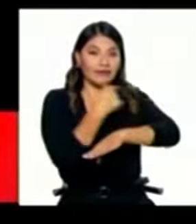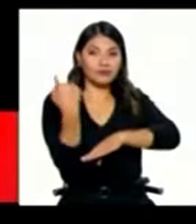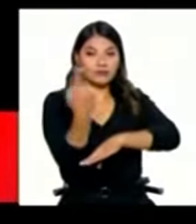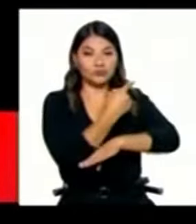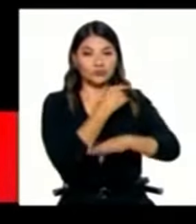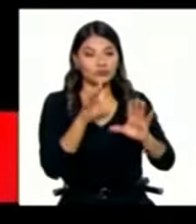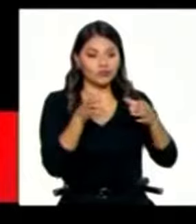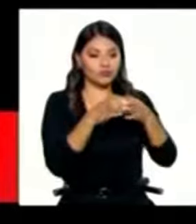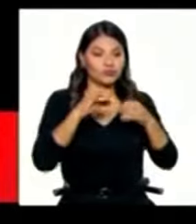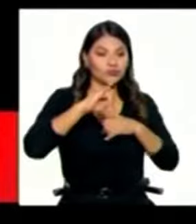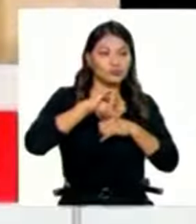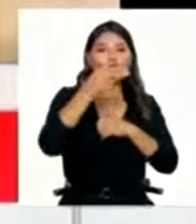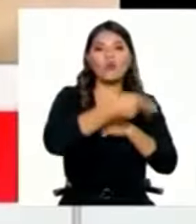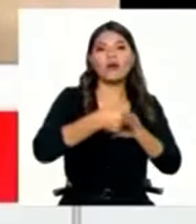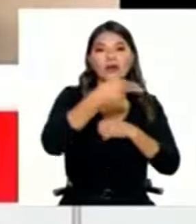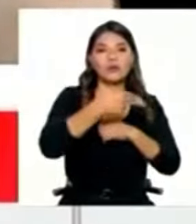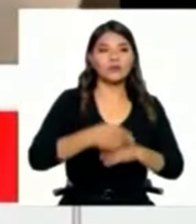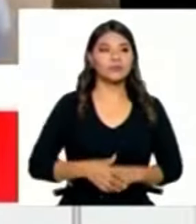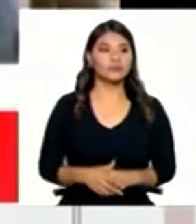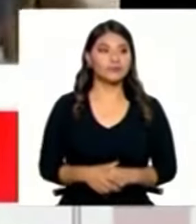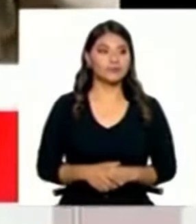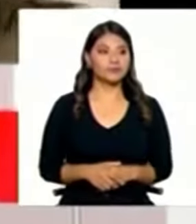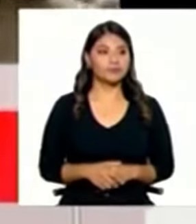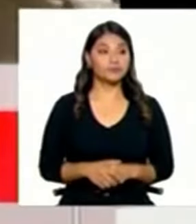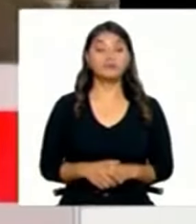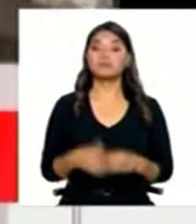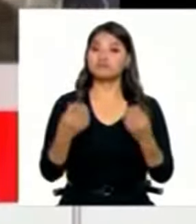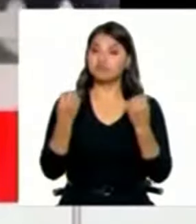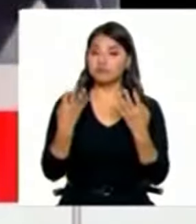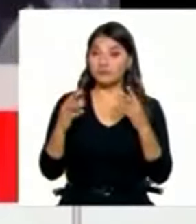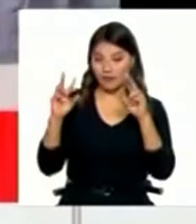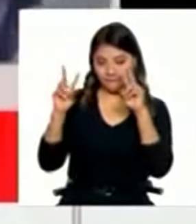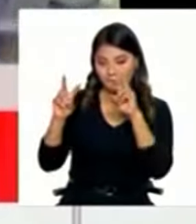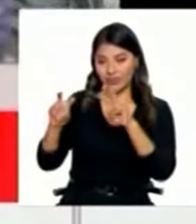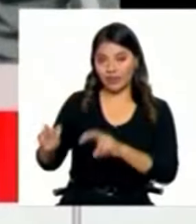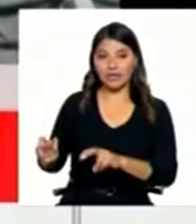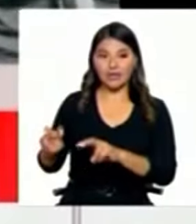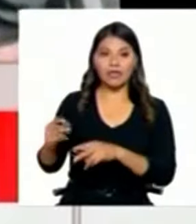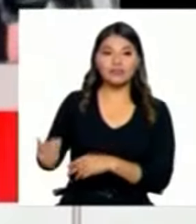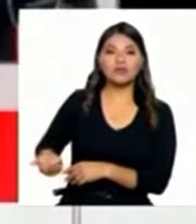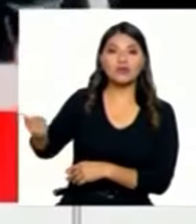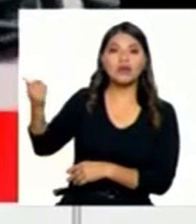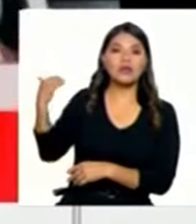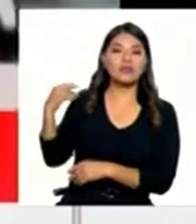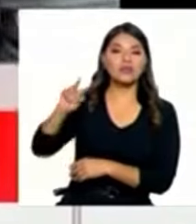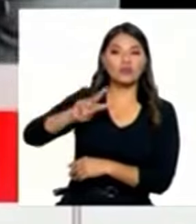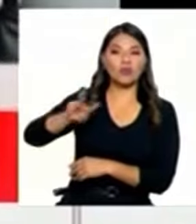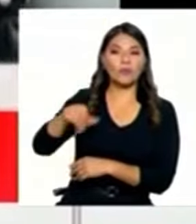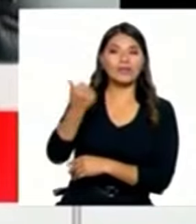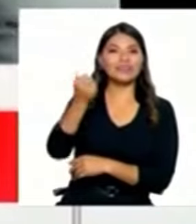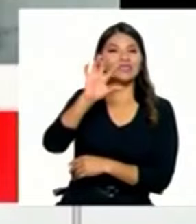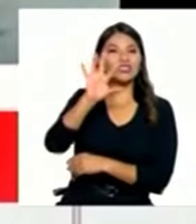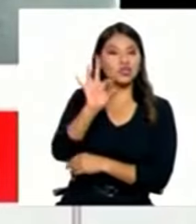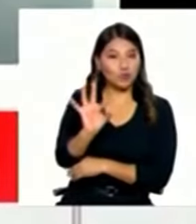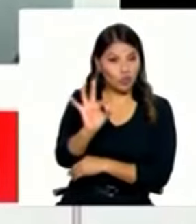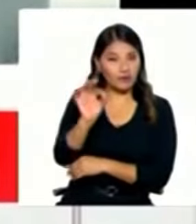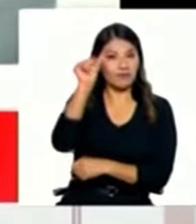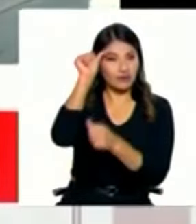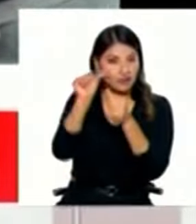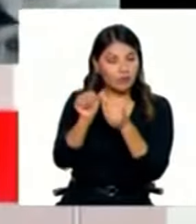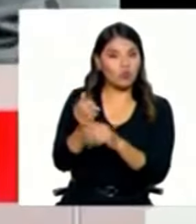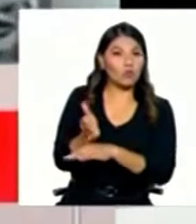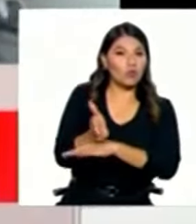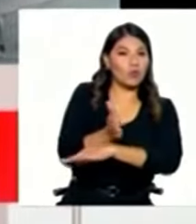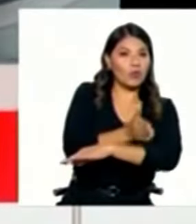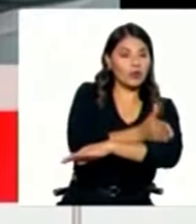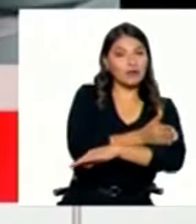ciudad incontrastable de Huancayo. Listo, Pedro. Bueno, es una investigación, recordemos, que data del 2019 y, como hemos señalado, está